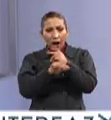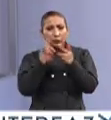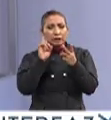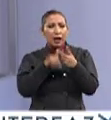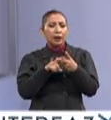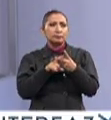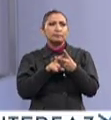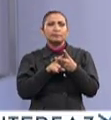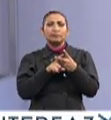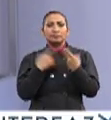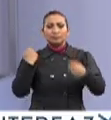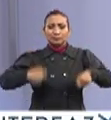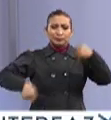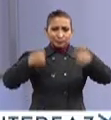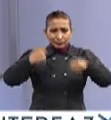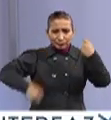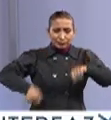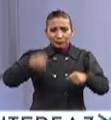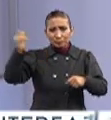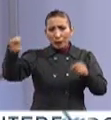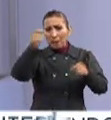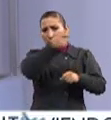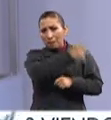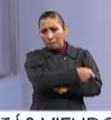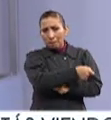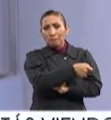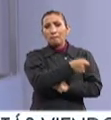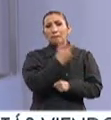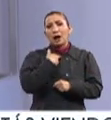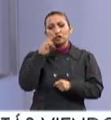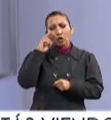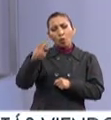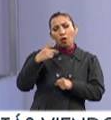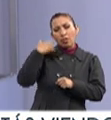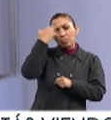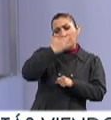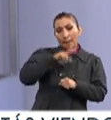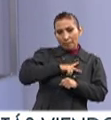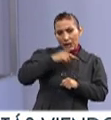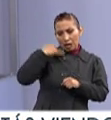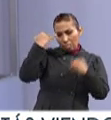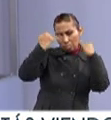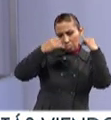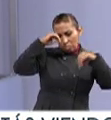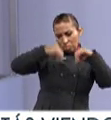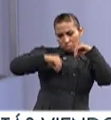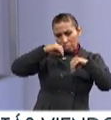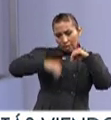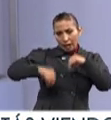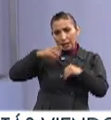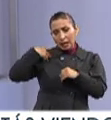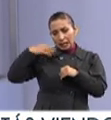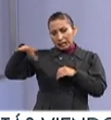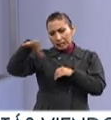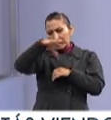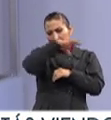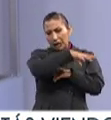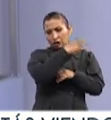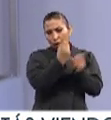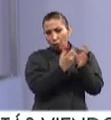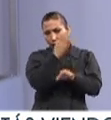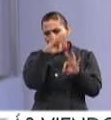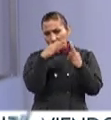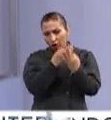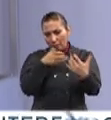tenemos batería, en fin, exploro mi composición y la derramo en estos